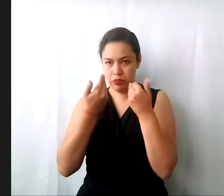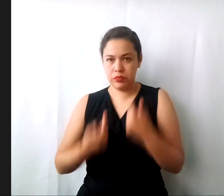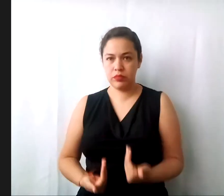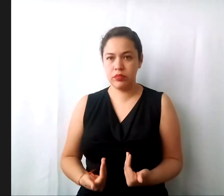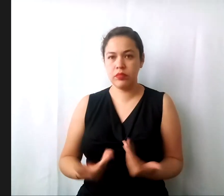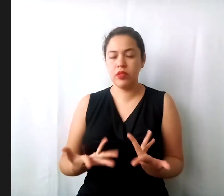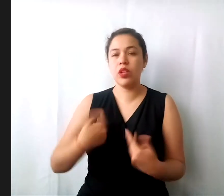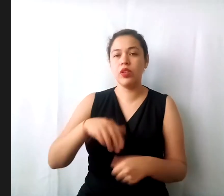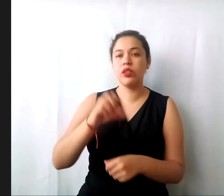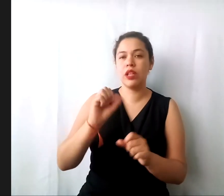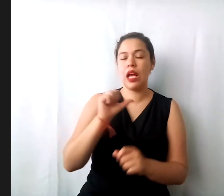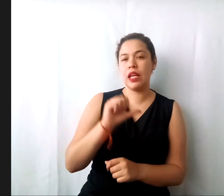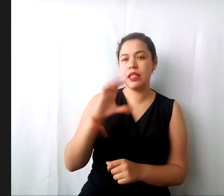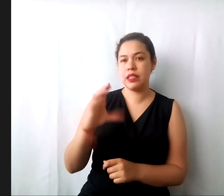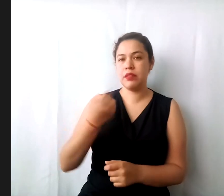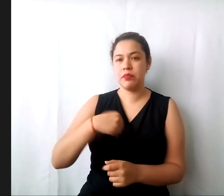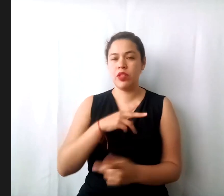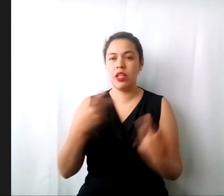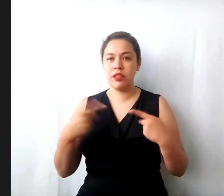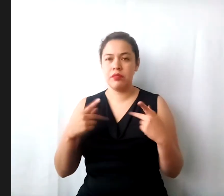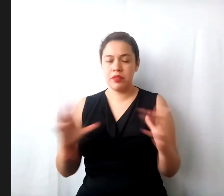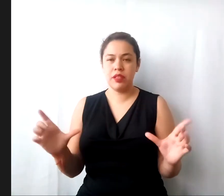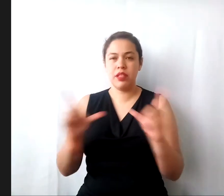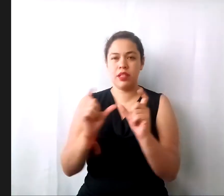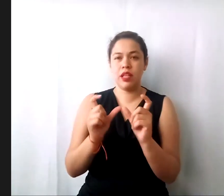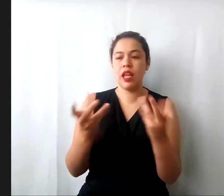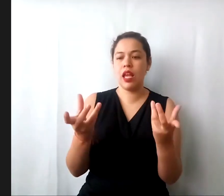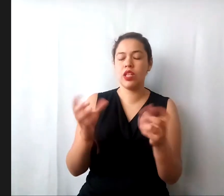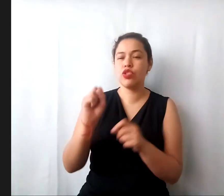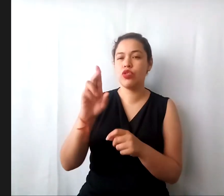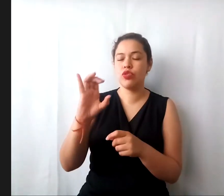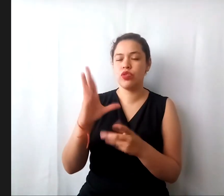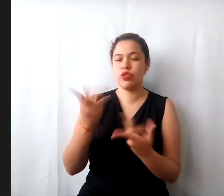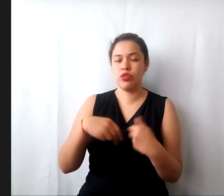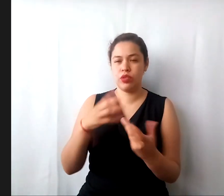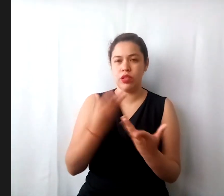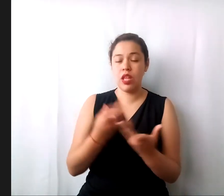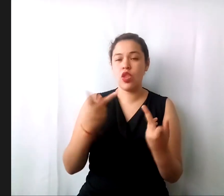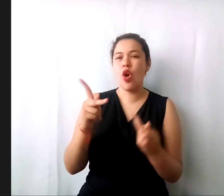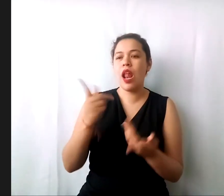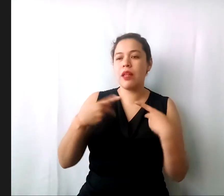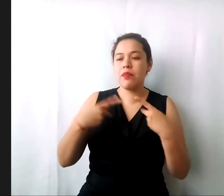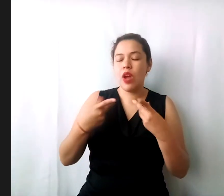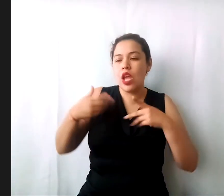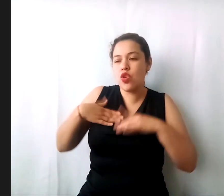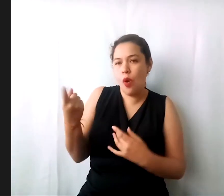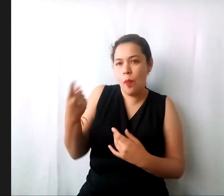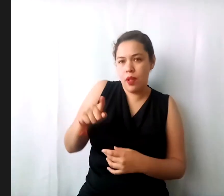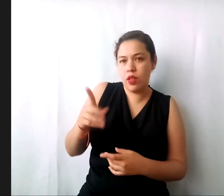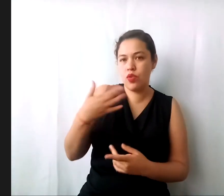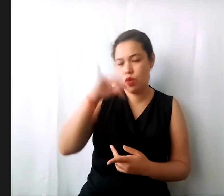sociedad civil, pero los socios somos los que hacemos el trabajo, no los trabajadores de la sociedad. Entonces